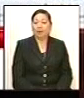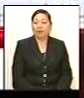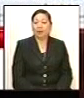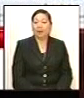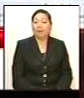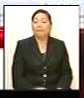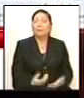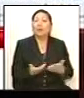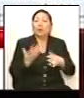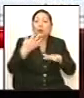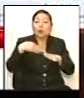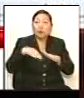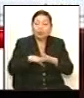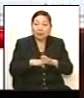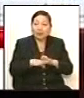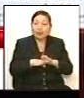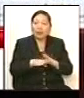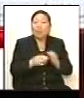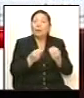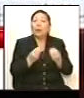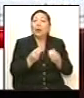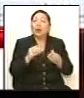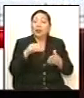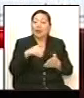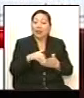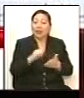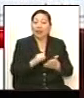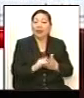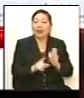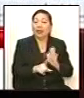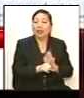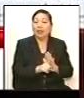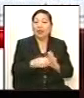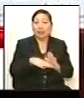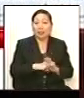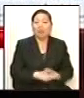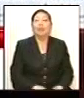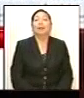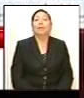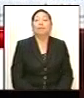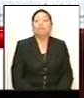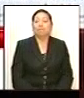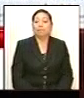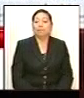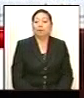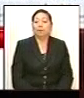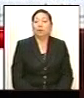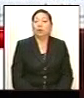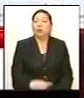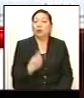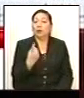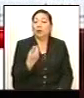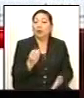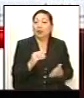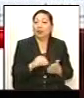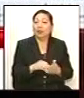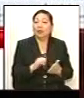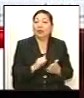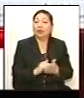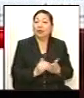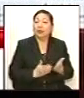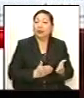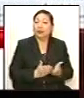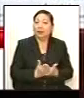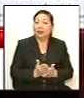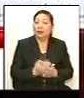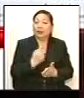¿Por qué la inclusión de una disposición complementaria? La propuesta de la ley incluye una única disposición complementaria transitoria